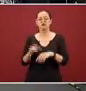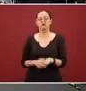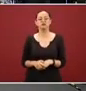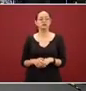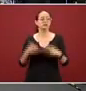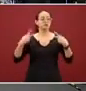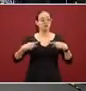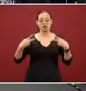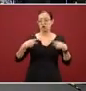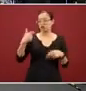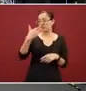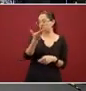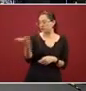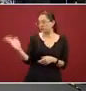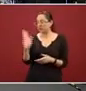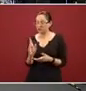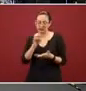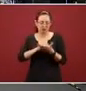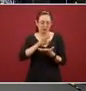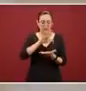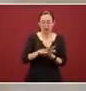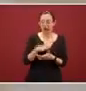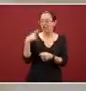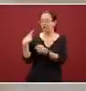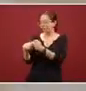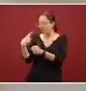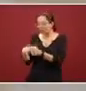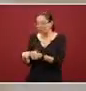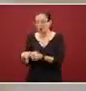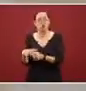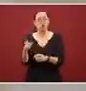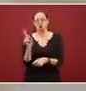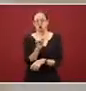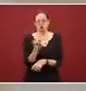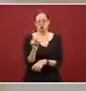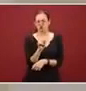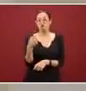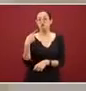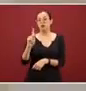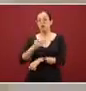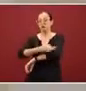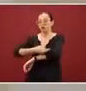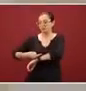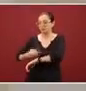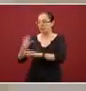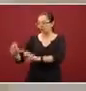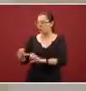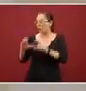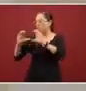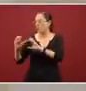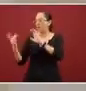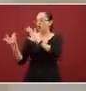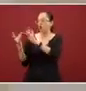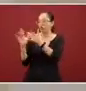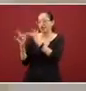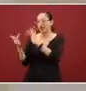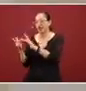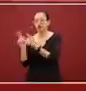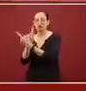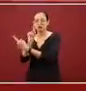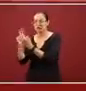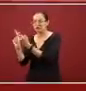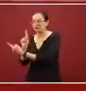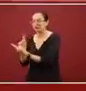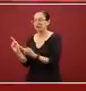de los contactos y no se requiere que estén enfermos. Se requiere que los contactos también estén en seguimiento